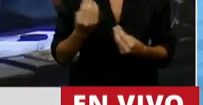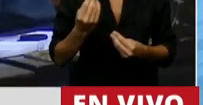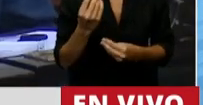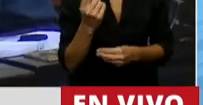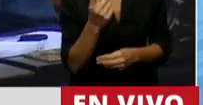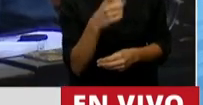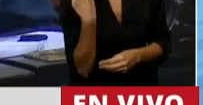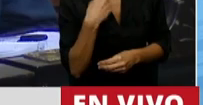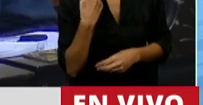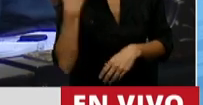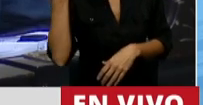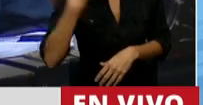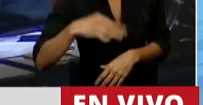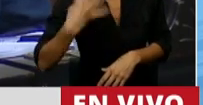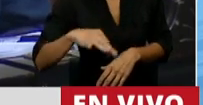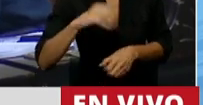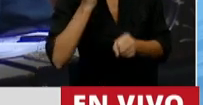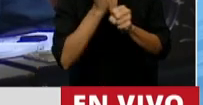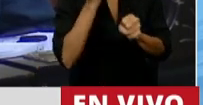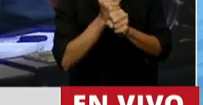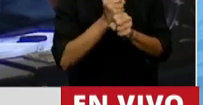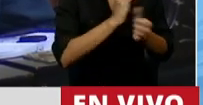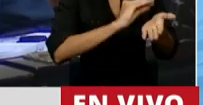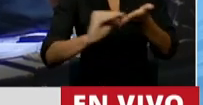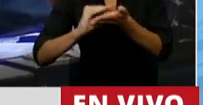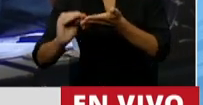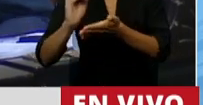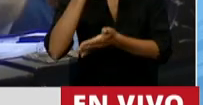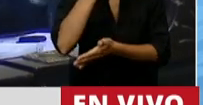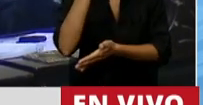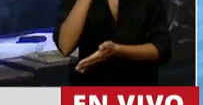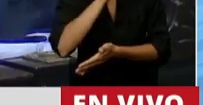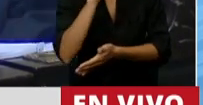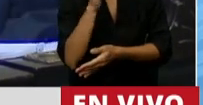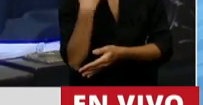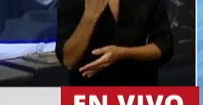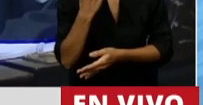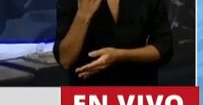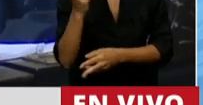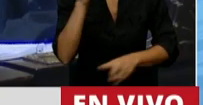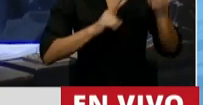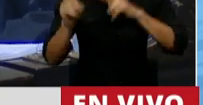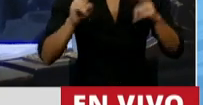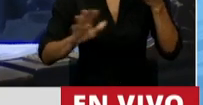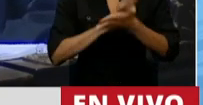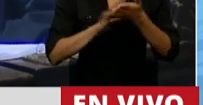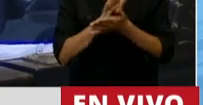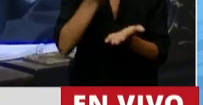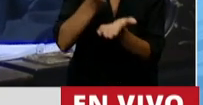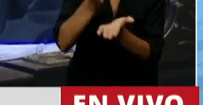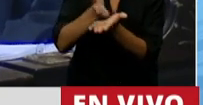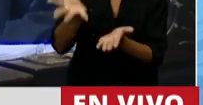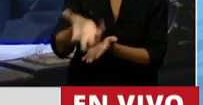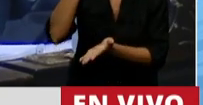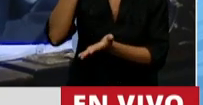y diputados quienes tenemos que trabajar para ampliar y conquistar nuevos derechos, y eso es lo que estamos